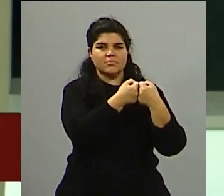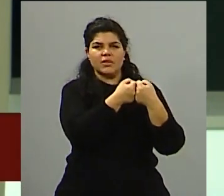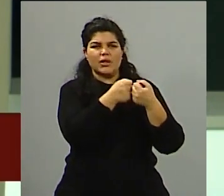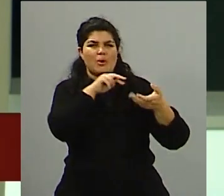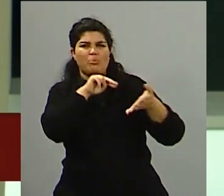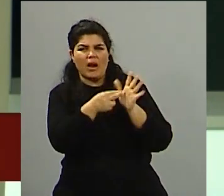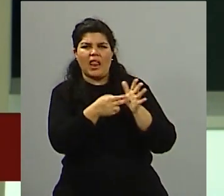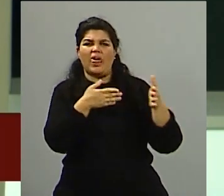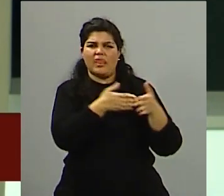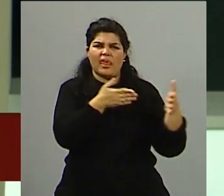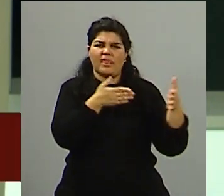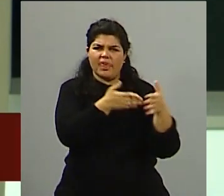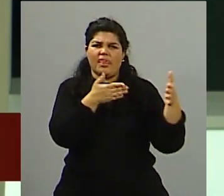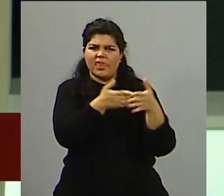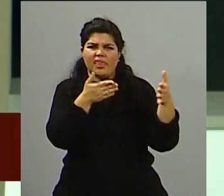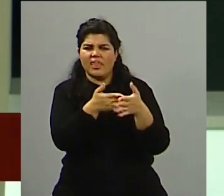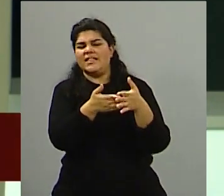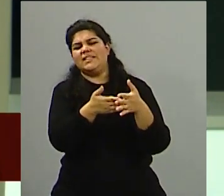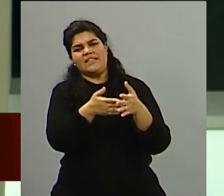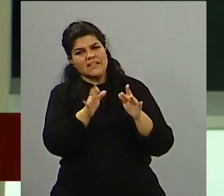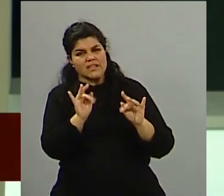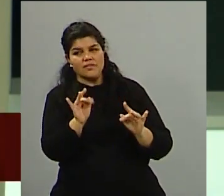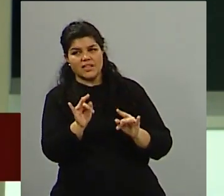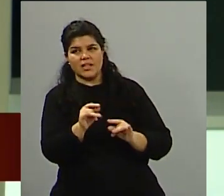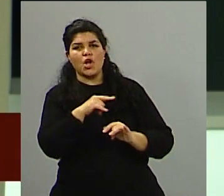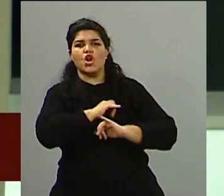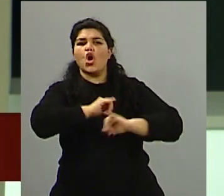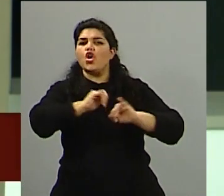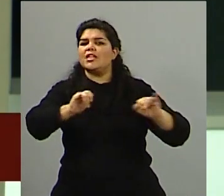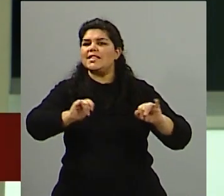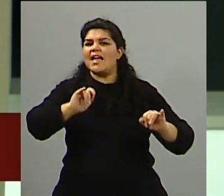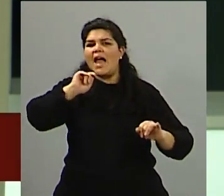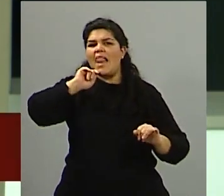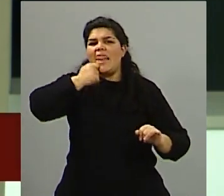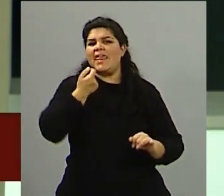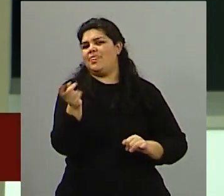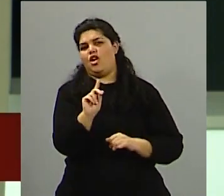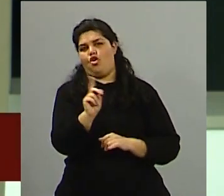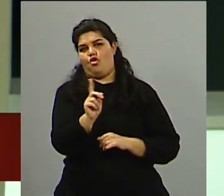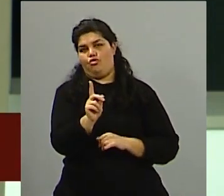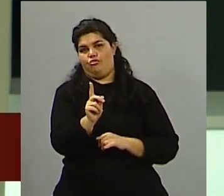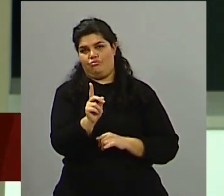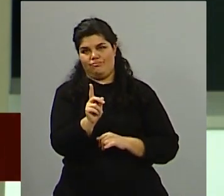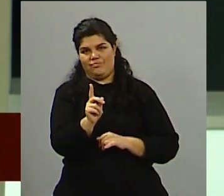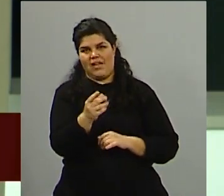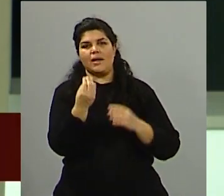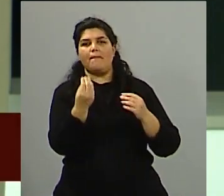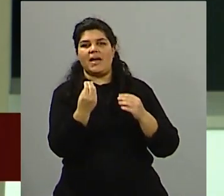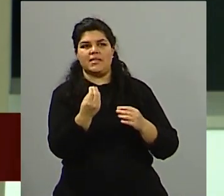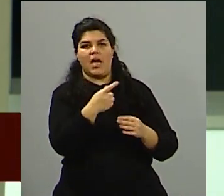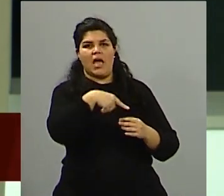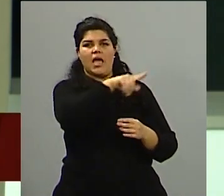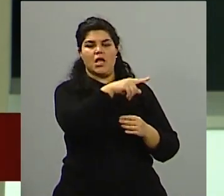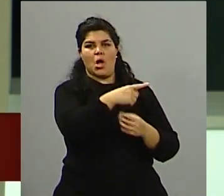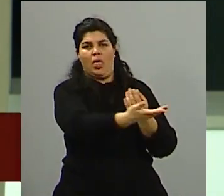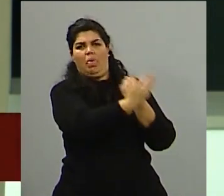que haya un acuerdo con el fondo no es una buena noticia, sino que estamos diciendo no hay una mala noticia, que vendría a ser un default con el fondo. Claro. Esta